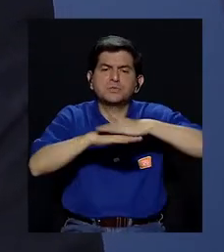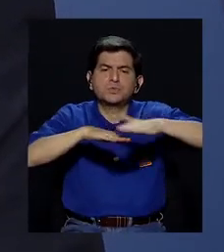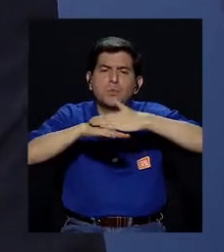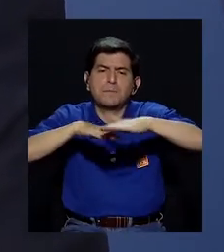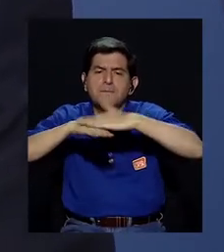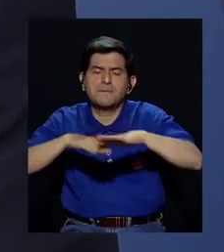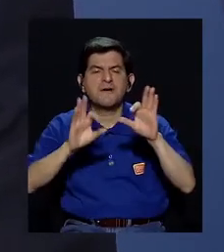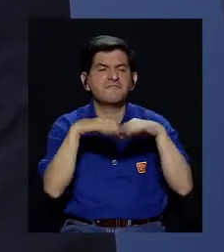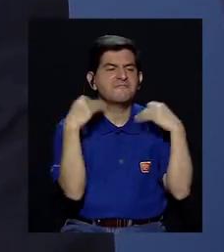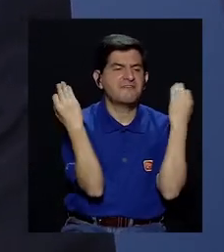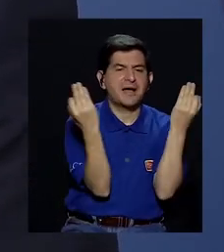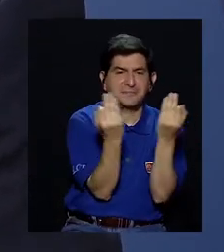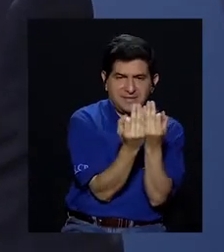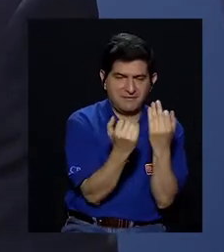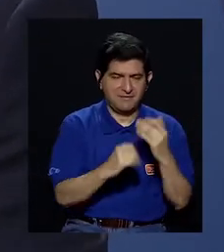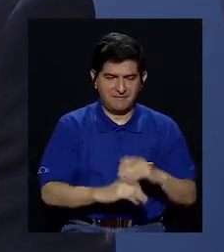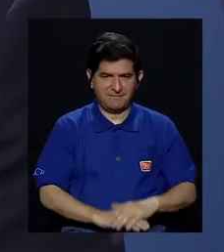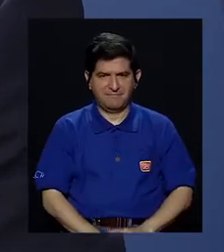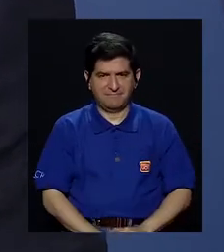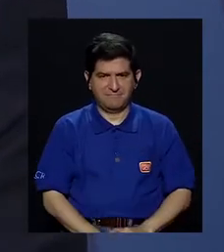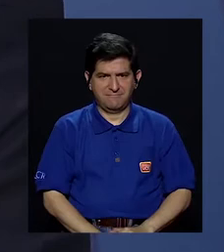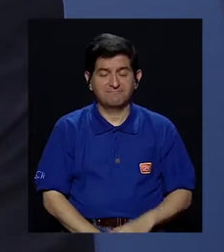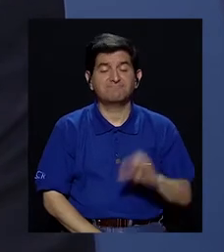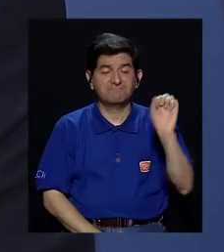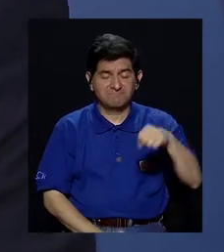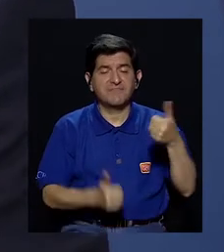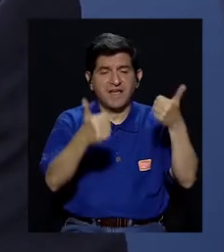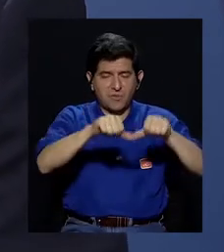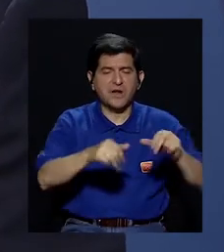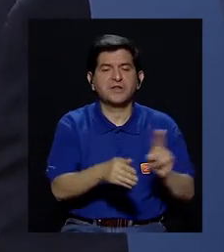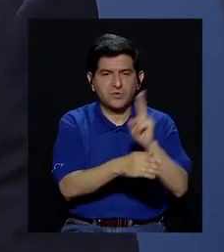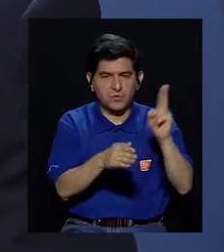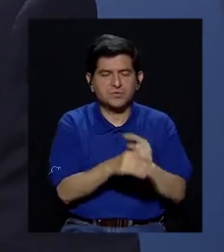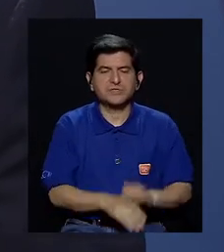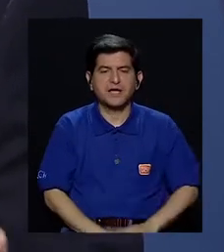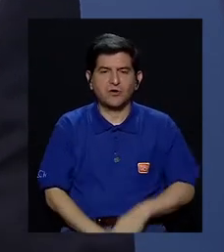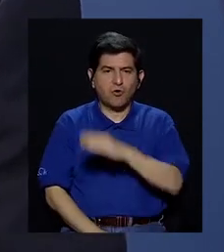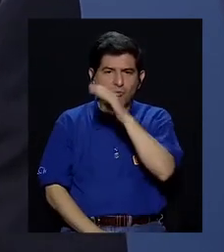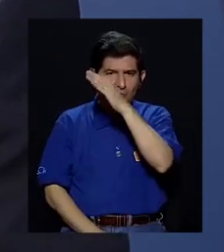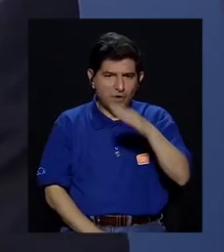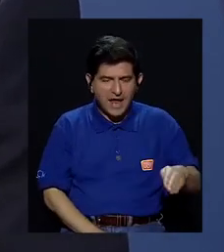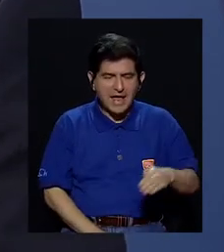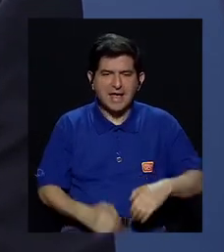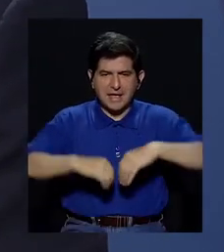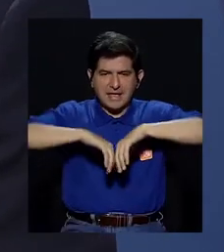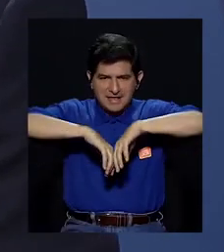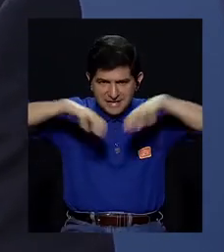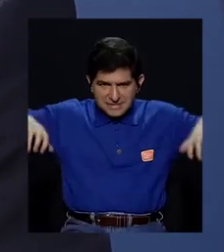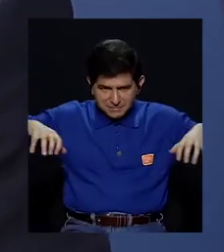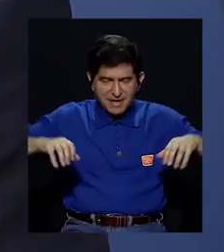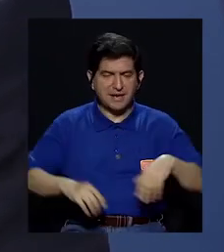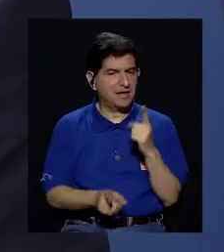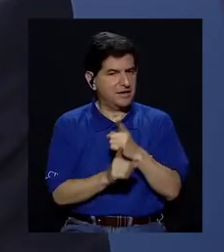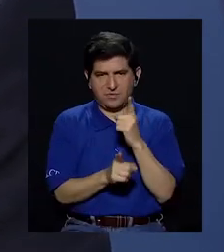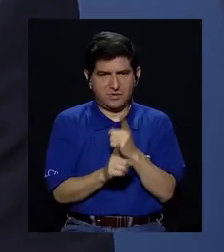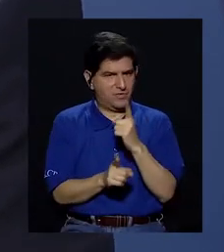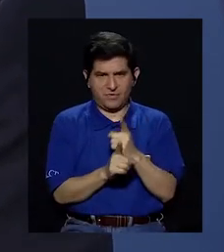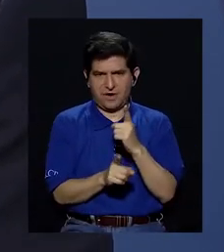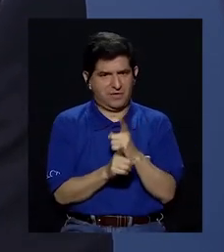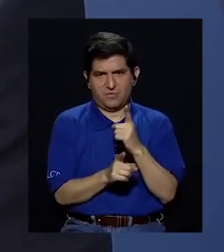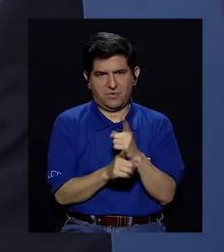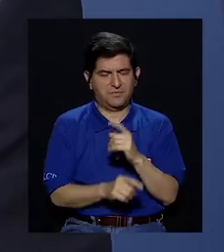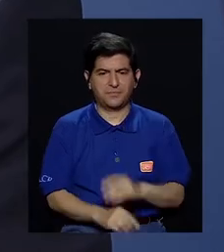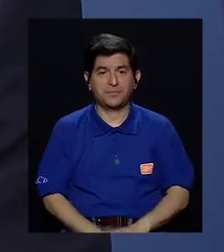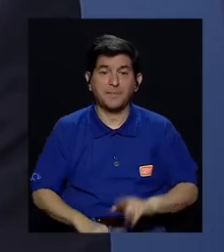superfluos familia concuerdo la familia se está utilizando como un eje polarizante cuando no debería ser